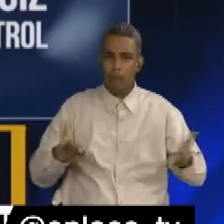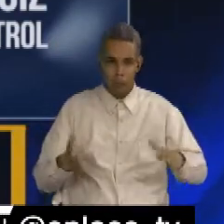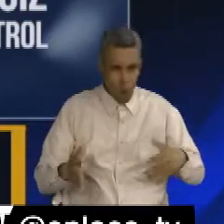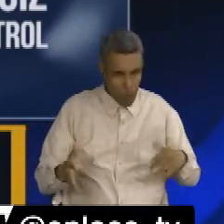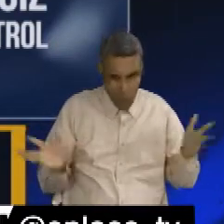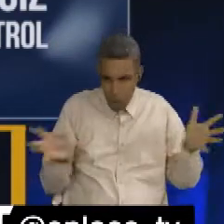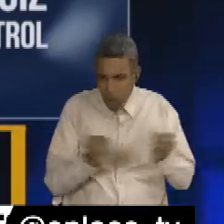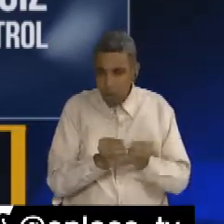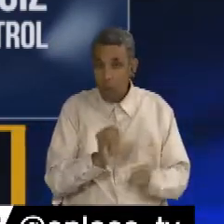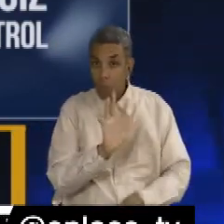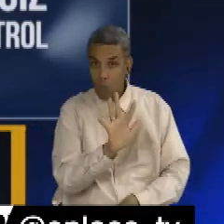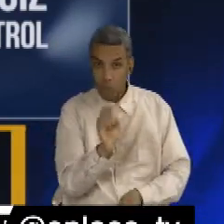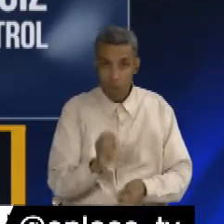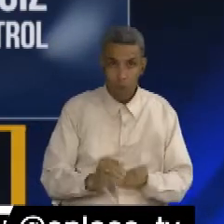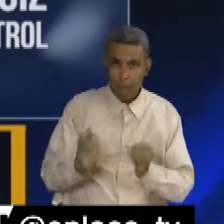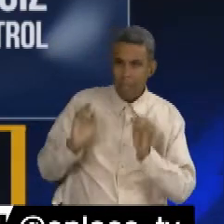retenido